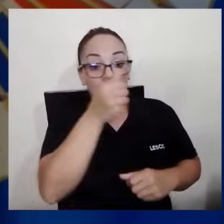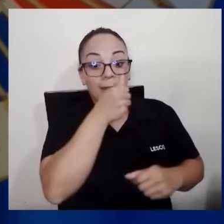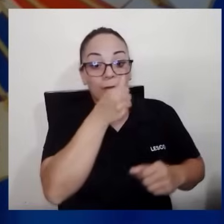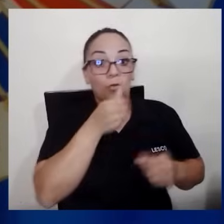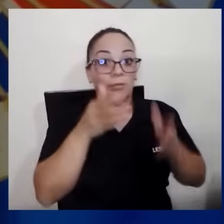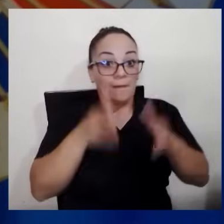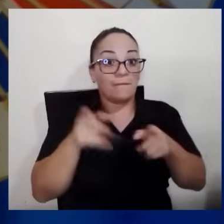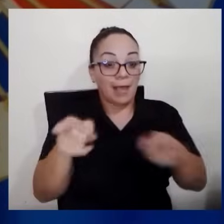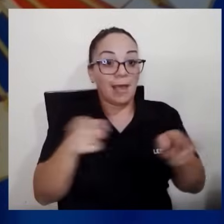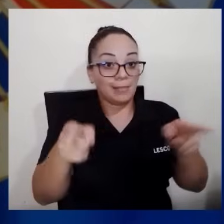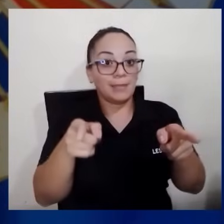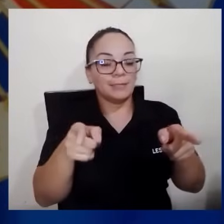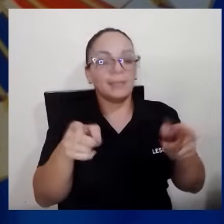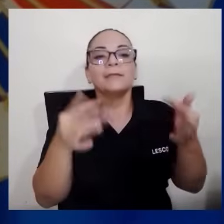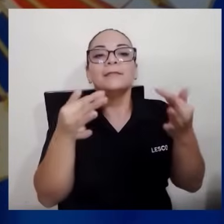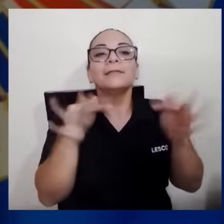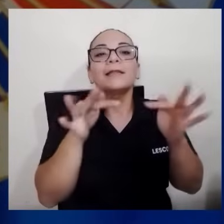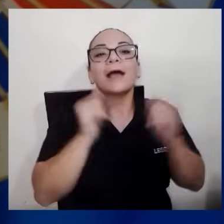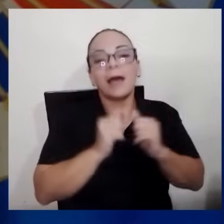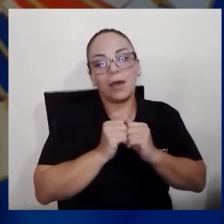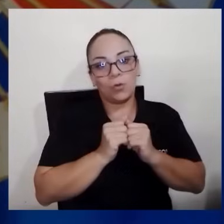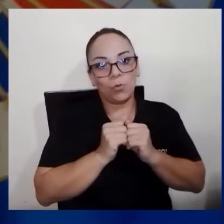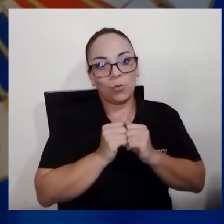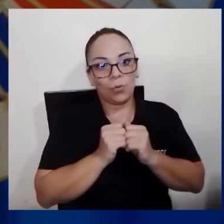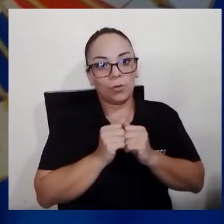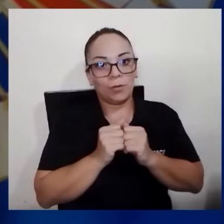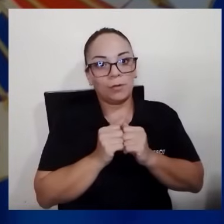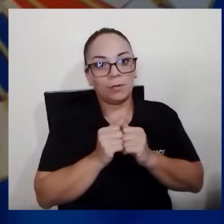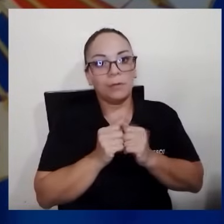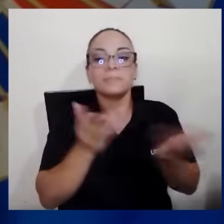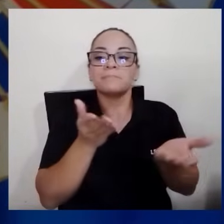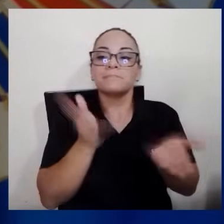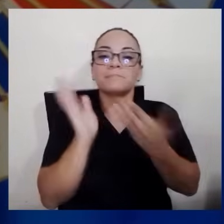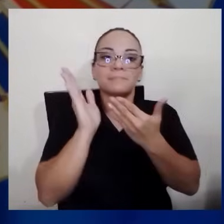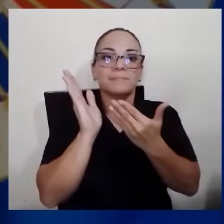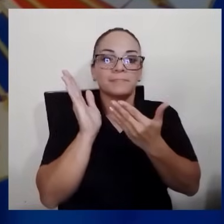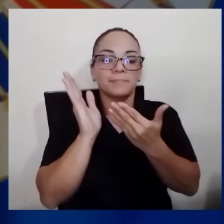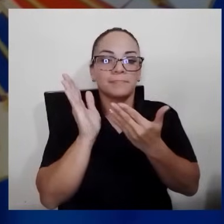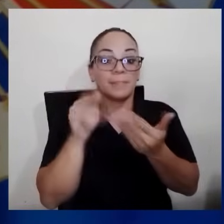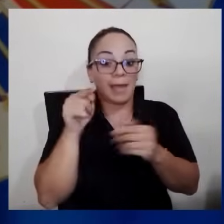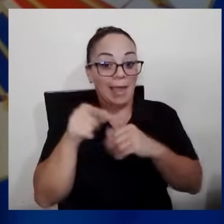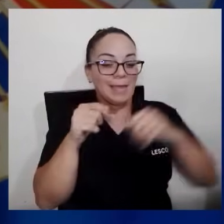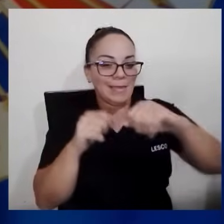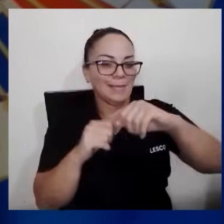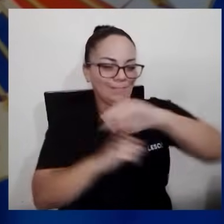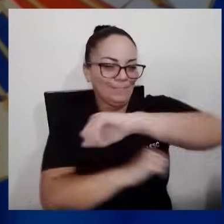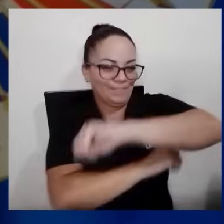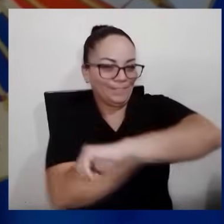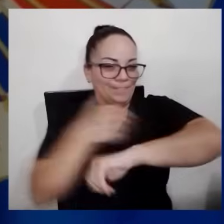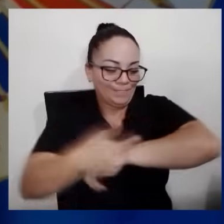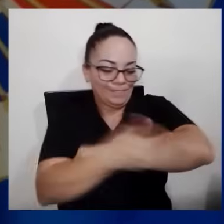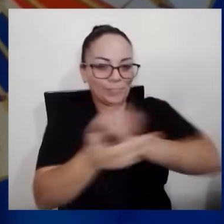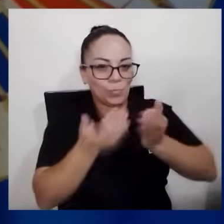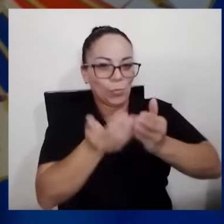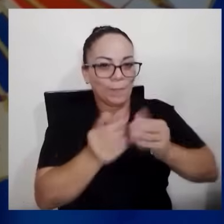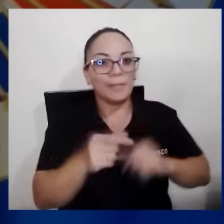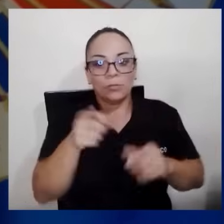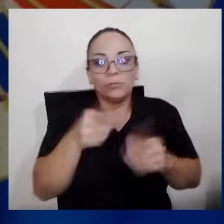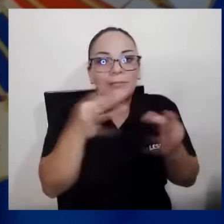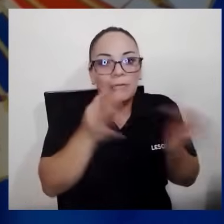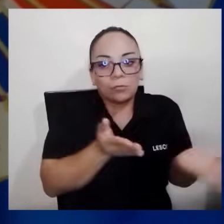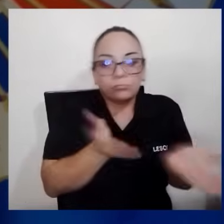intentaron sacar a través de nuestros puer a través de ese puerto necesitamos más